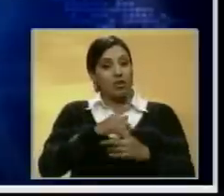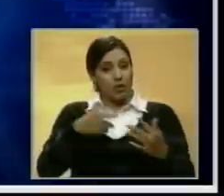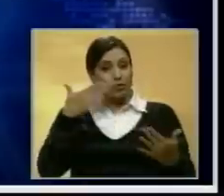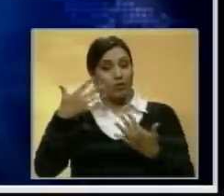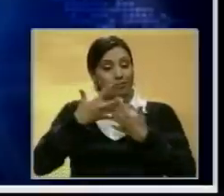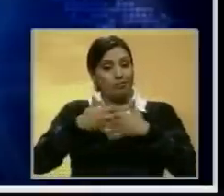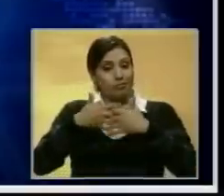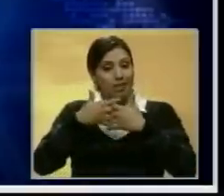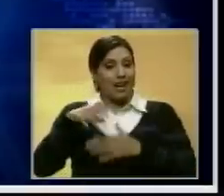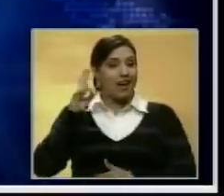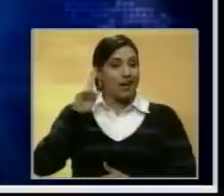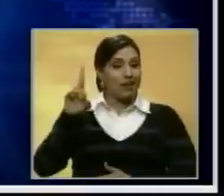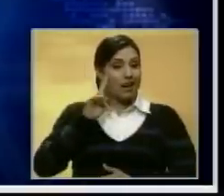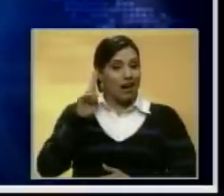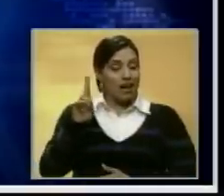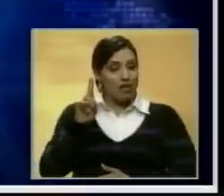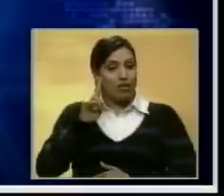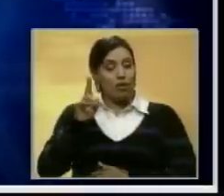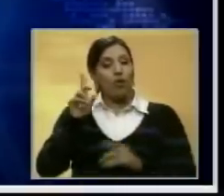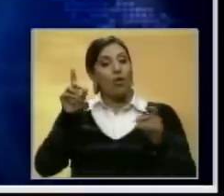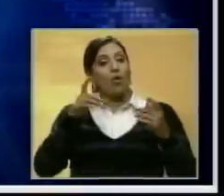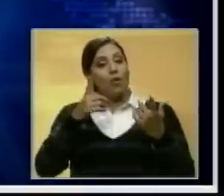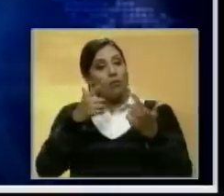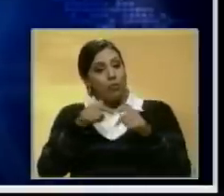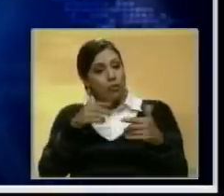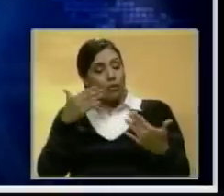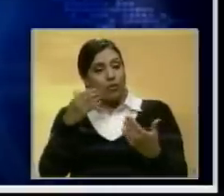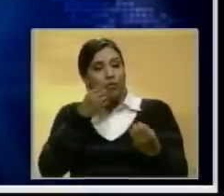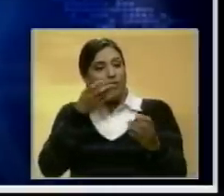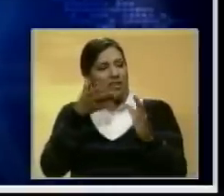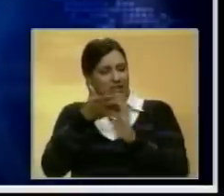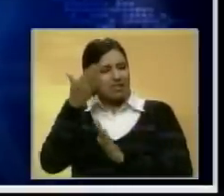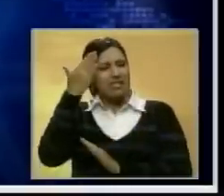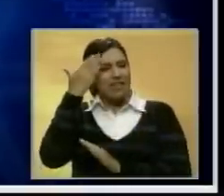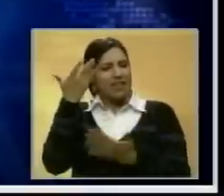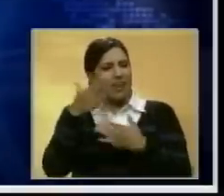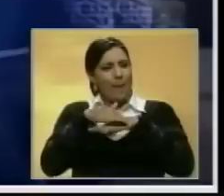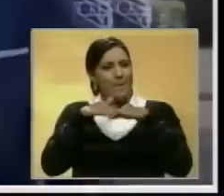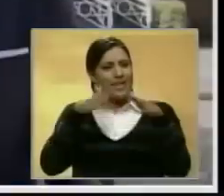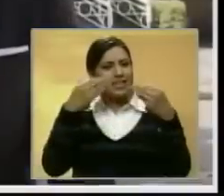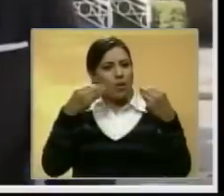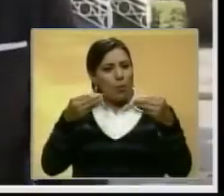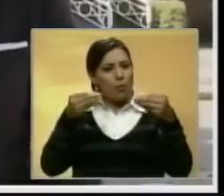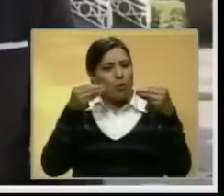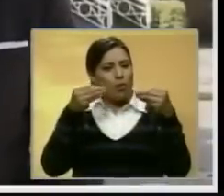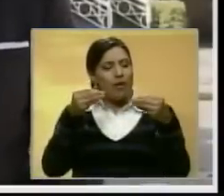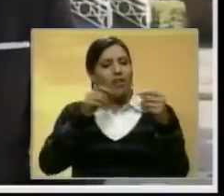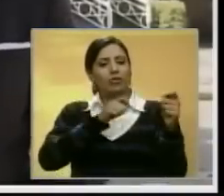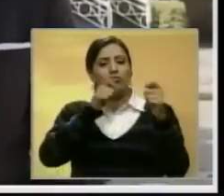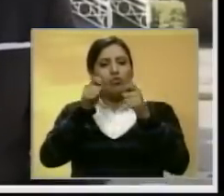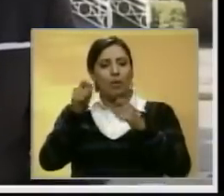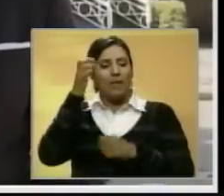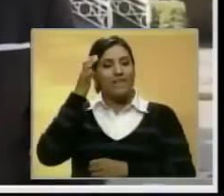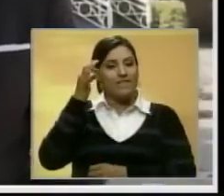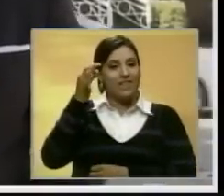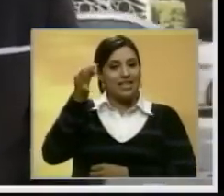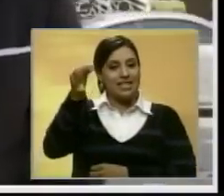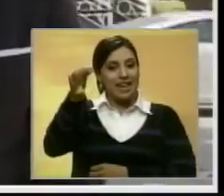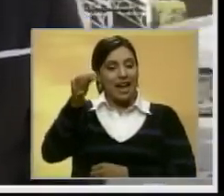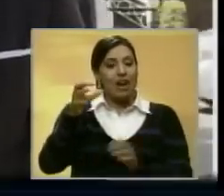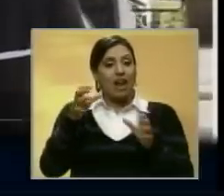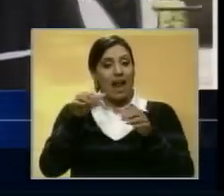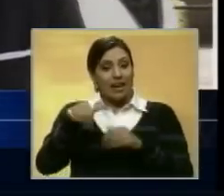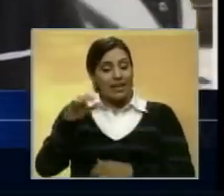del empresario de la radiodifusión Tomás Liendo Montenegro, se conoció que el Ministerio Público designó a la fiscal del